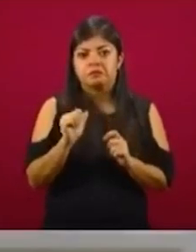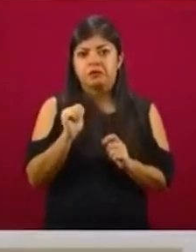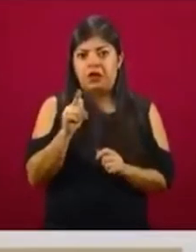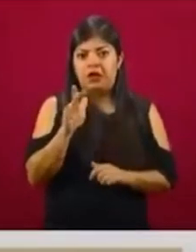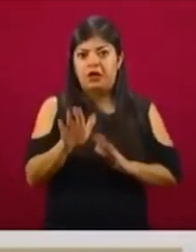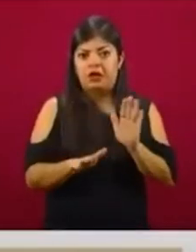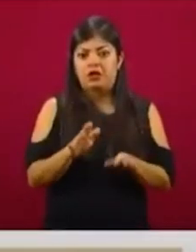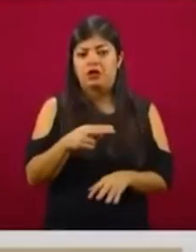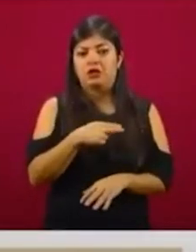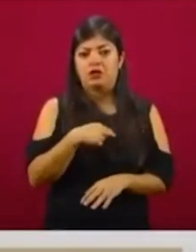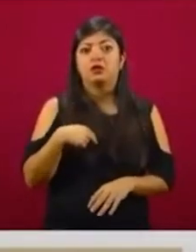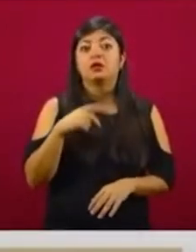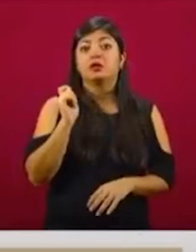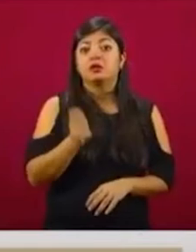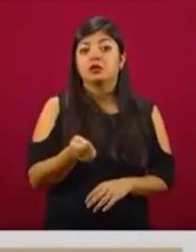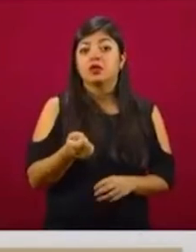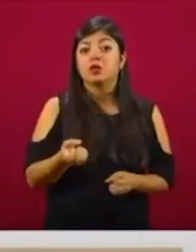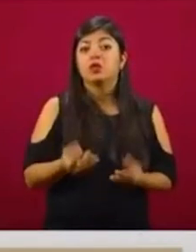Estamos ya en los